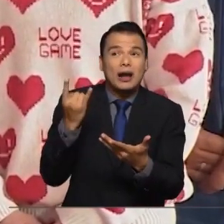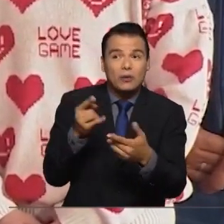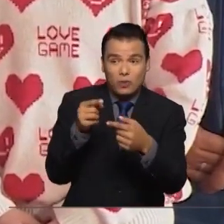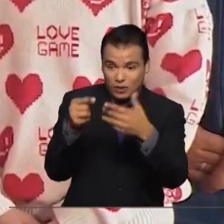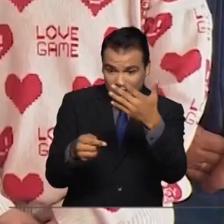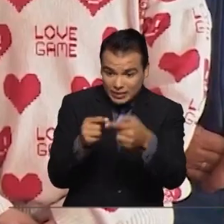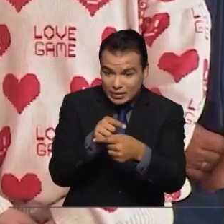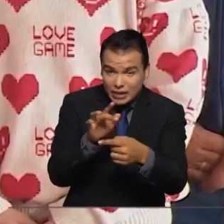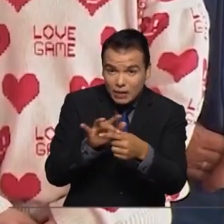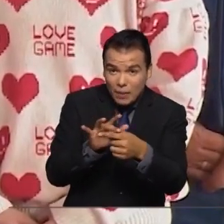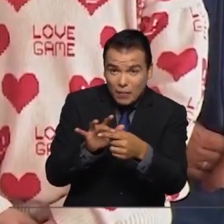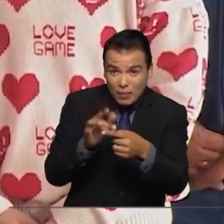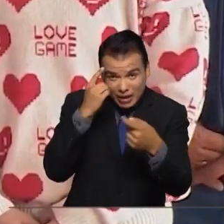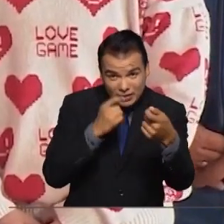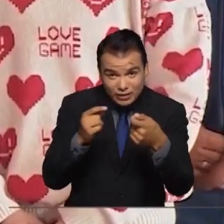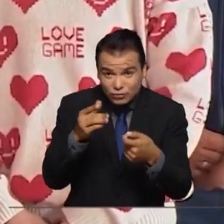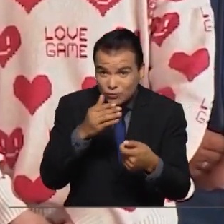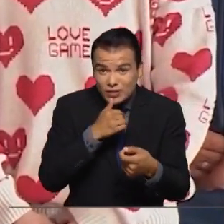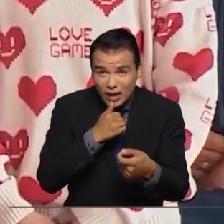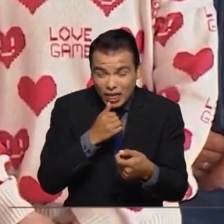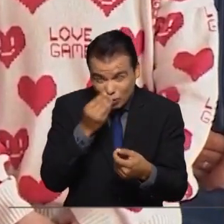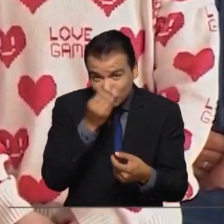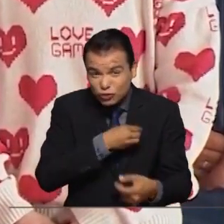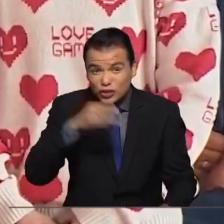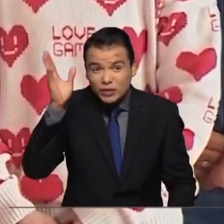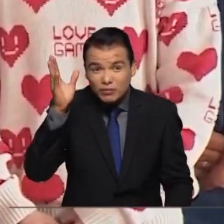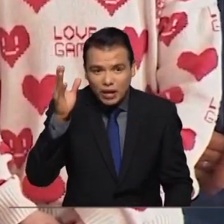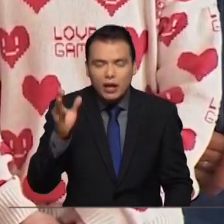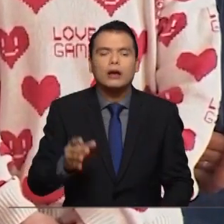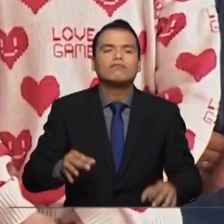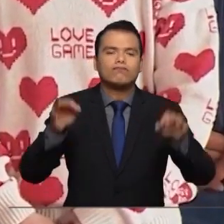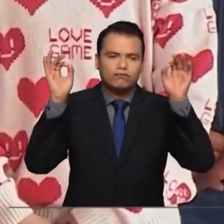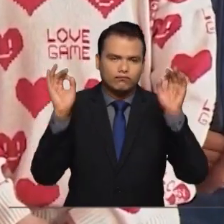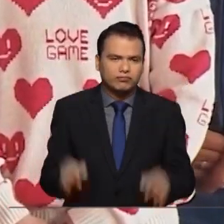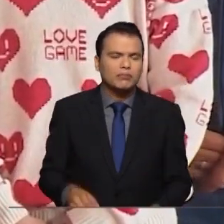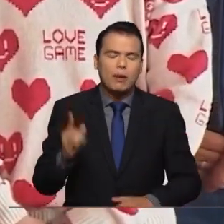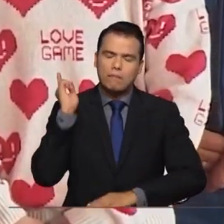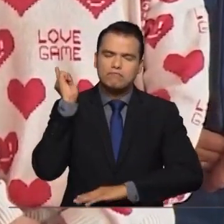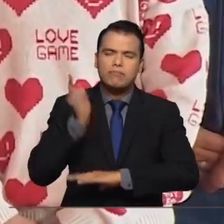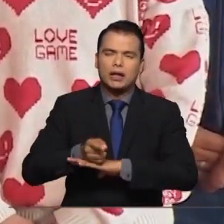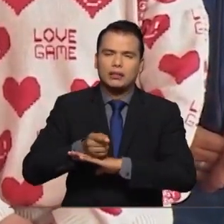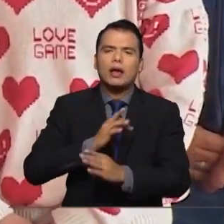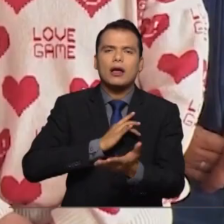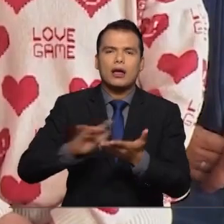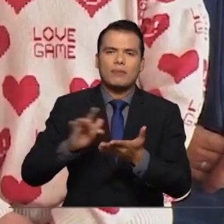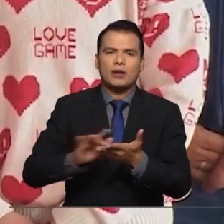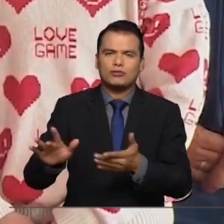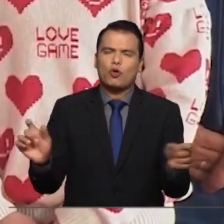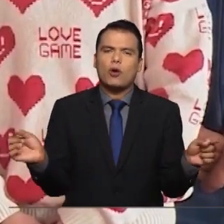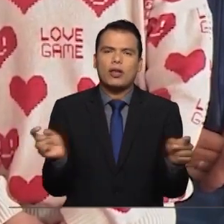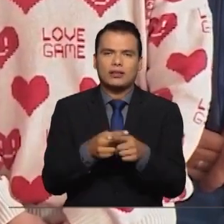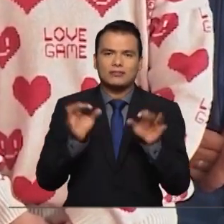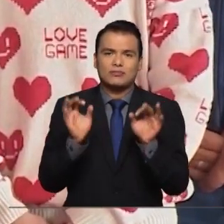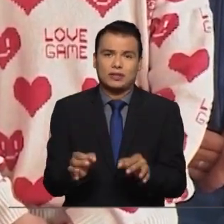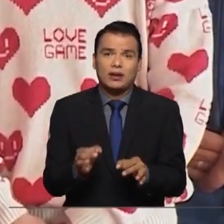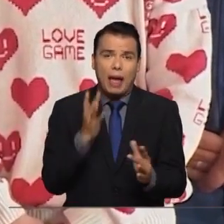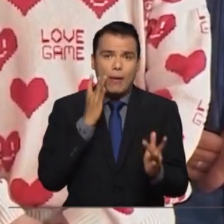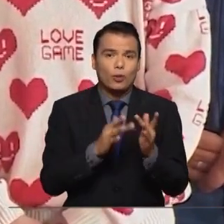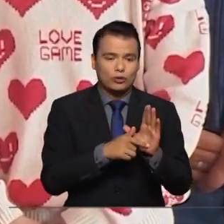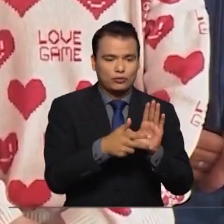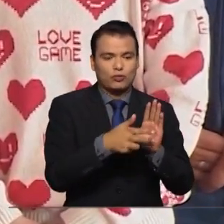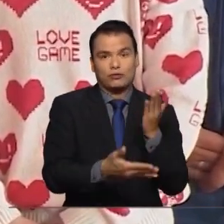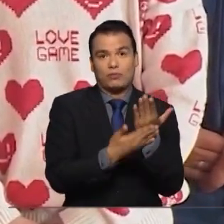emergencia nacional económica, como lo estipula la Constitución. Si estas han funcionado como